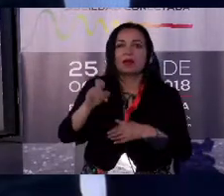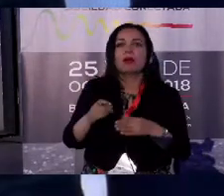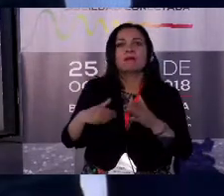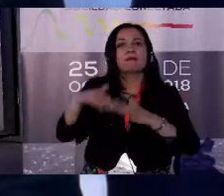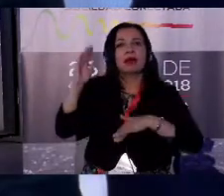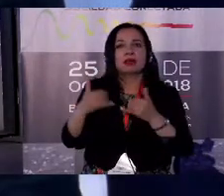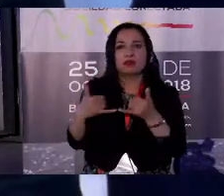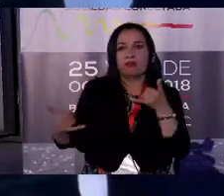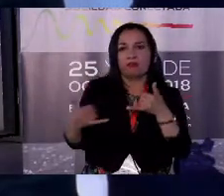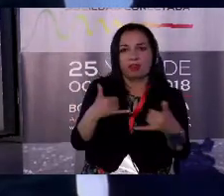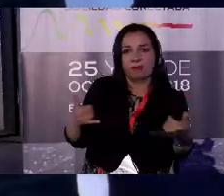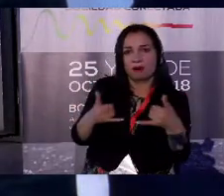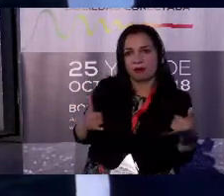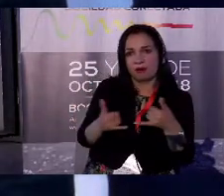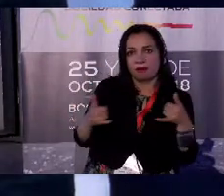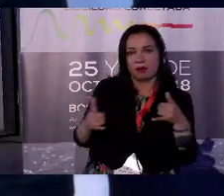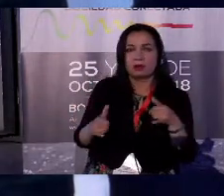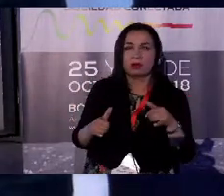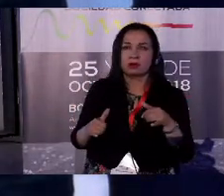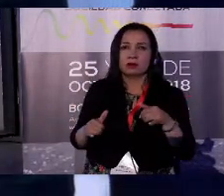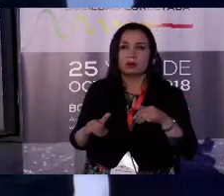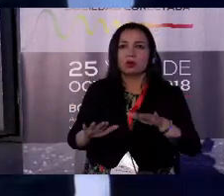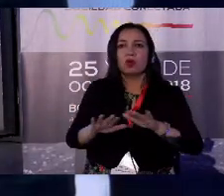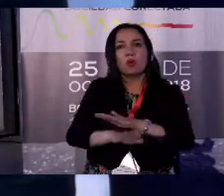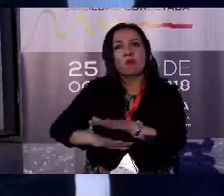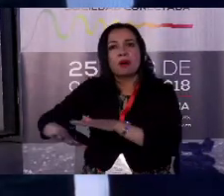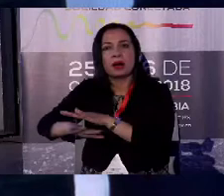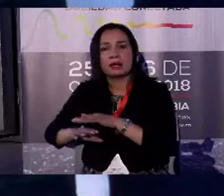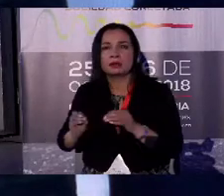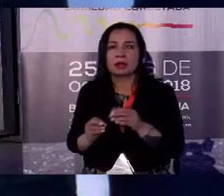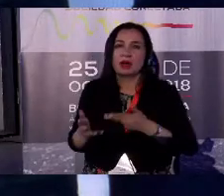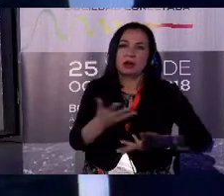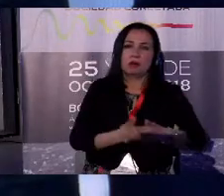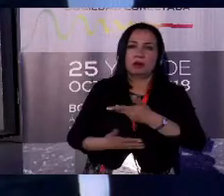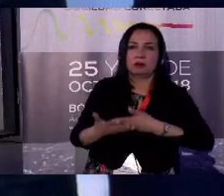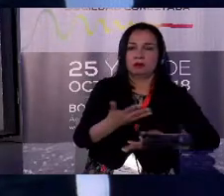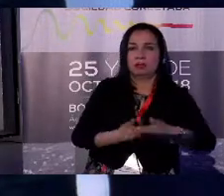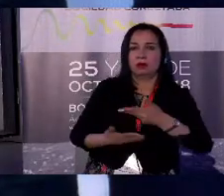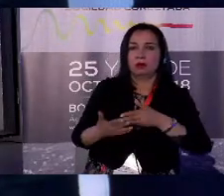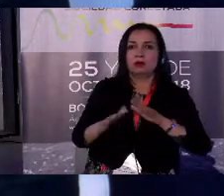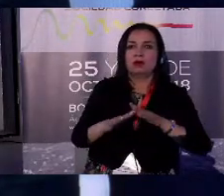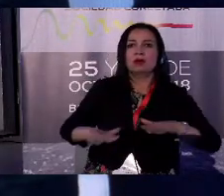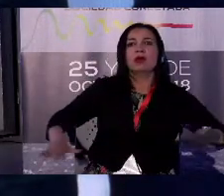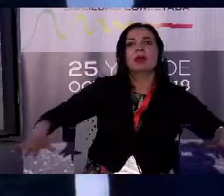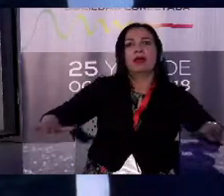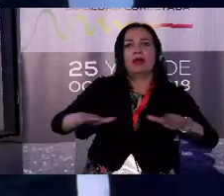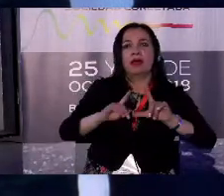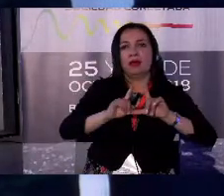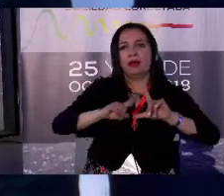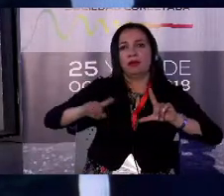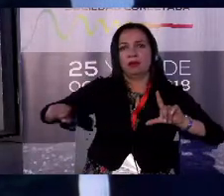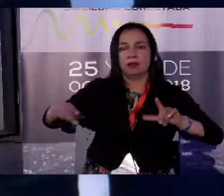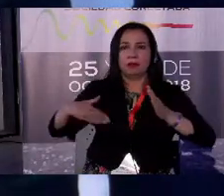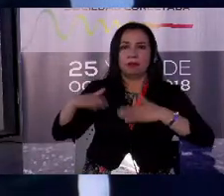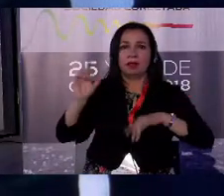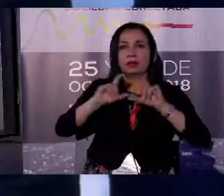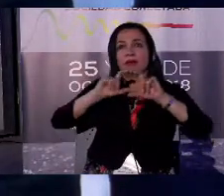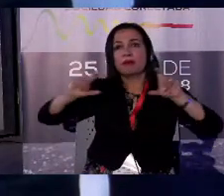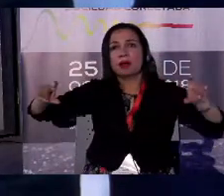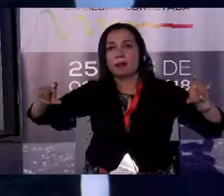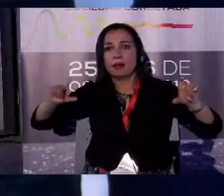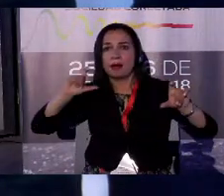radiobases y pensar en compartición de infraestructura, compartición de espectro, sobre todo en bandas altas, para